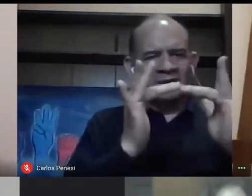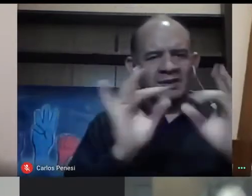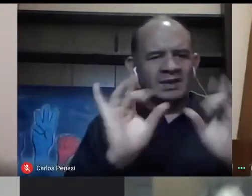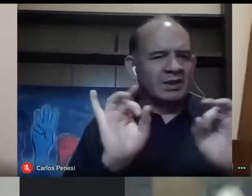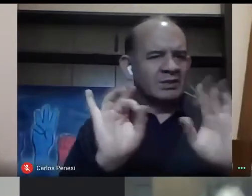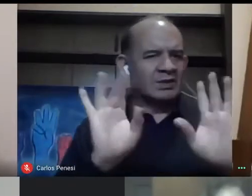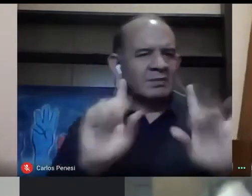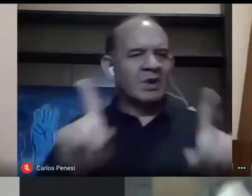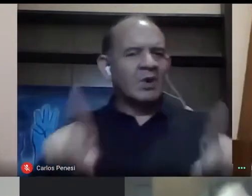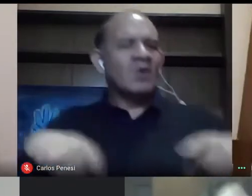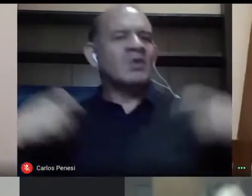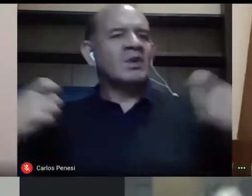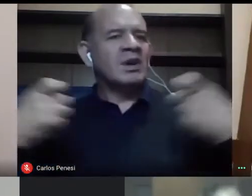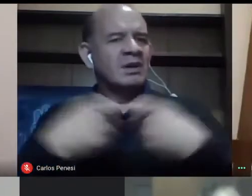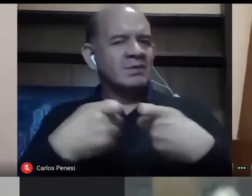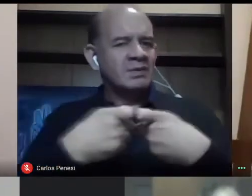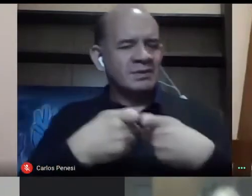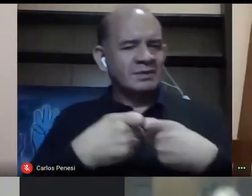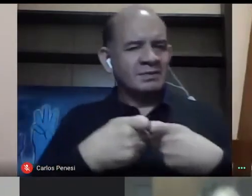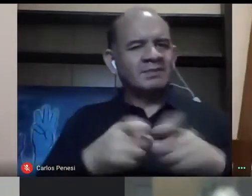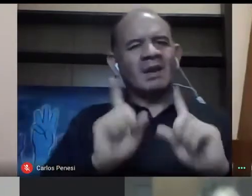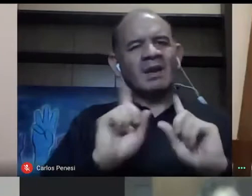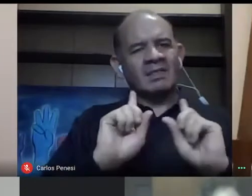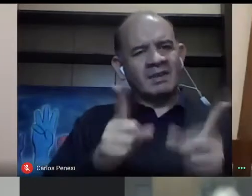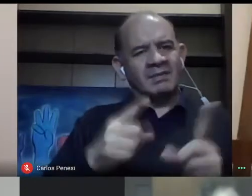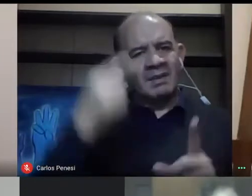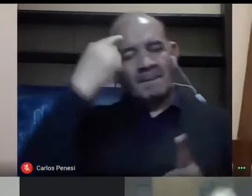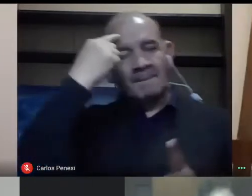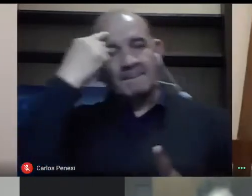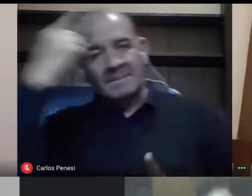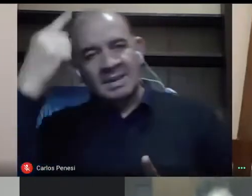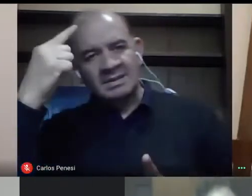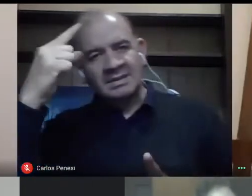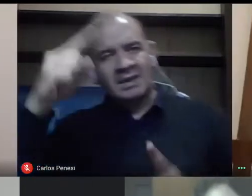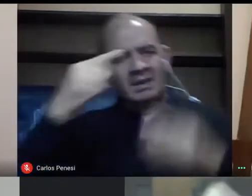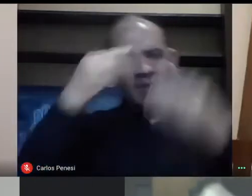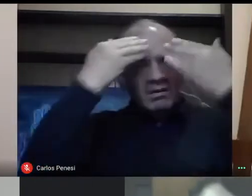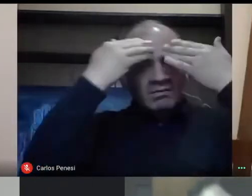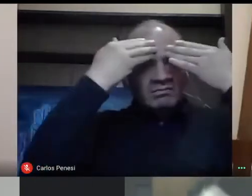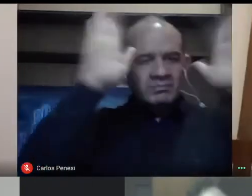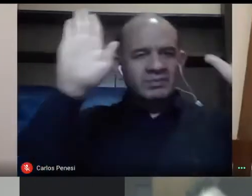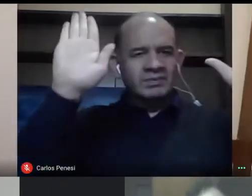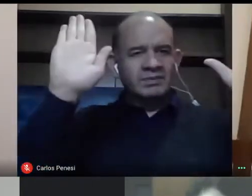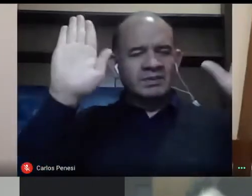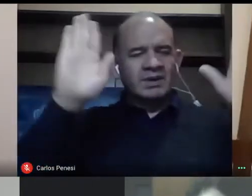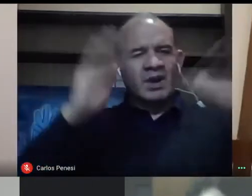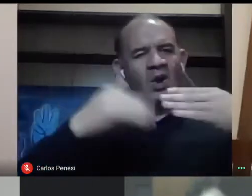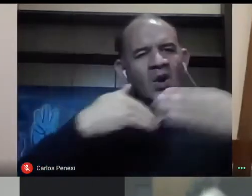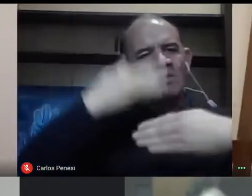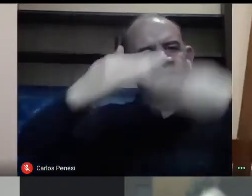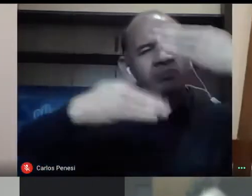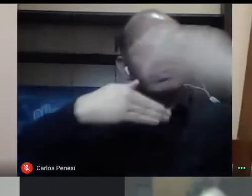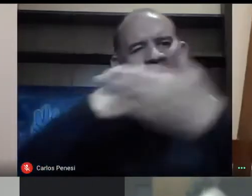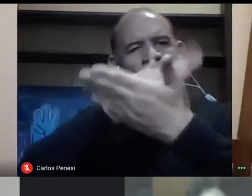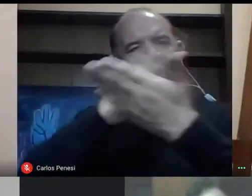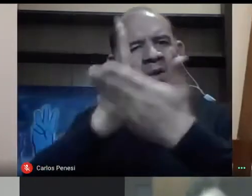otras organizaciones, pero igualmente con esta idea que hablábamos siempre de lo abierto, nuestra idea también es que esa información esté disponible en todos los